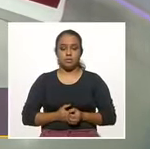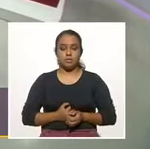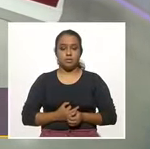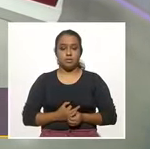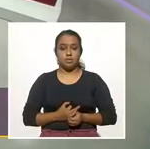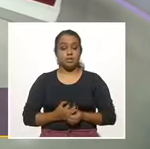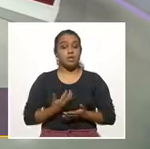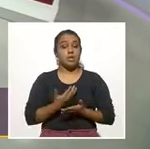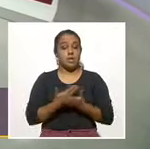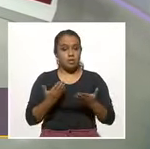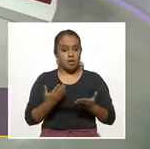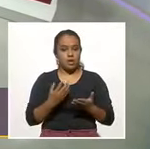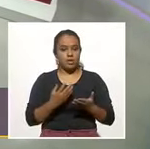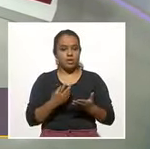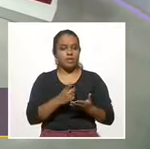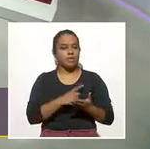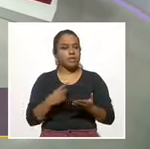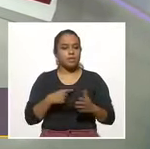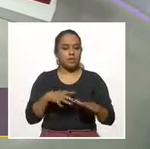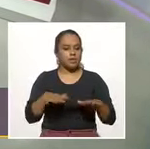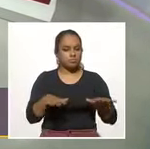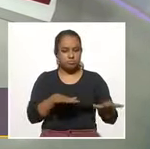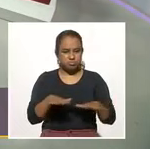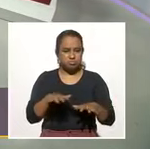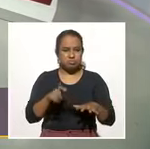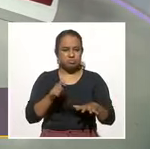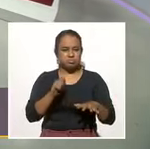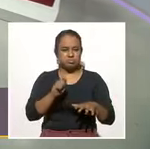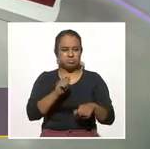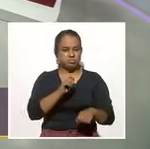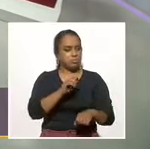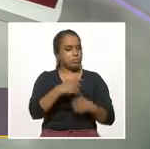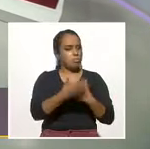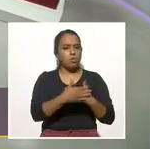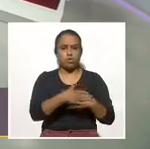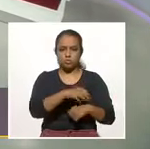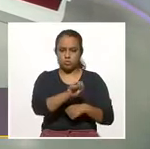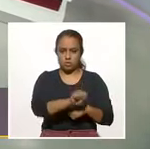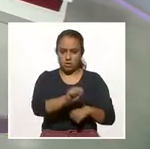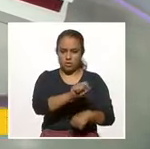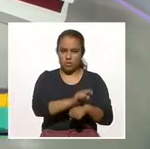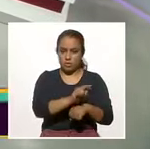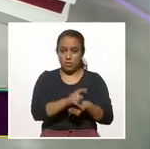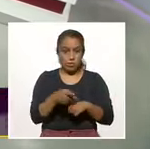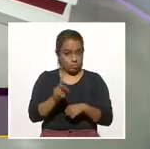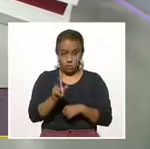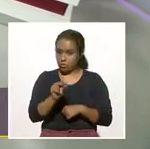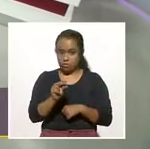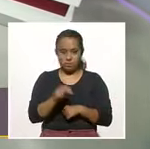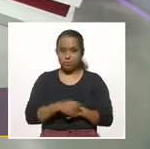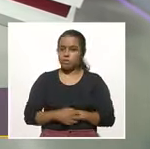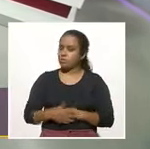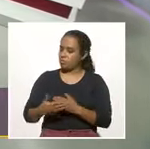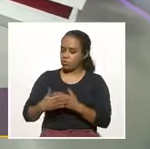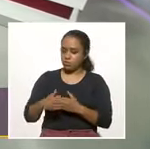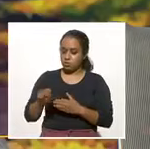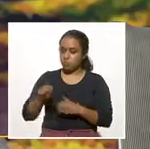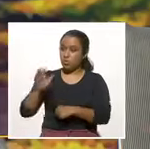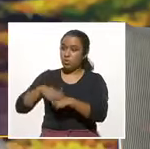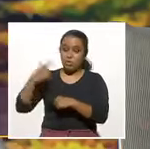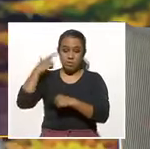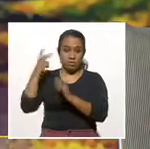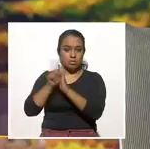supuestamente tendría que haber un simulacro este próximo sábado, pero a ver, no va a haber, ¿verdad? No va a haber